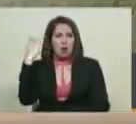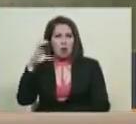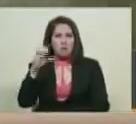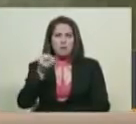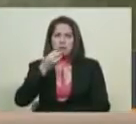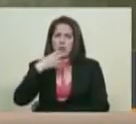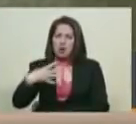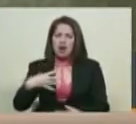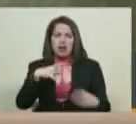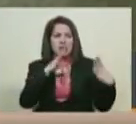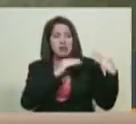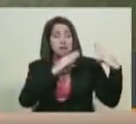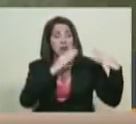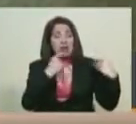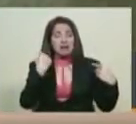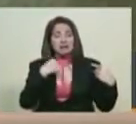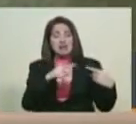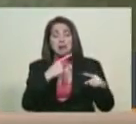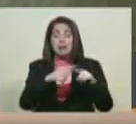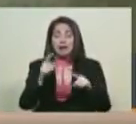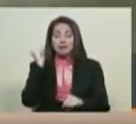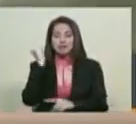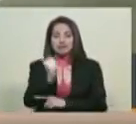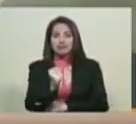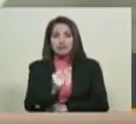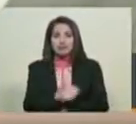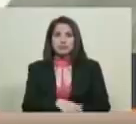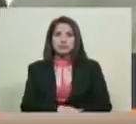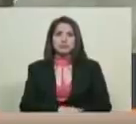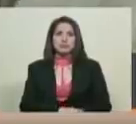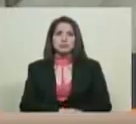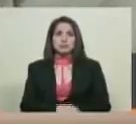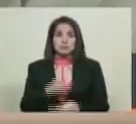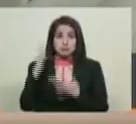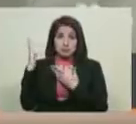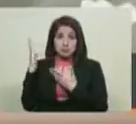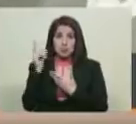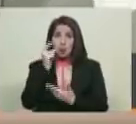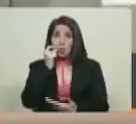de esperanza, de la Colombia de igualdad.